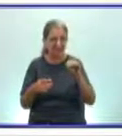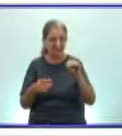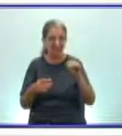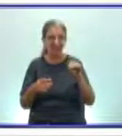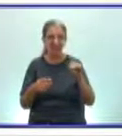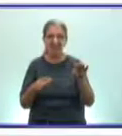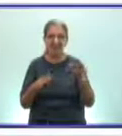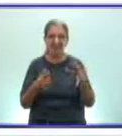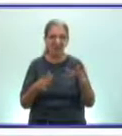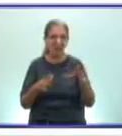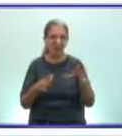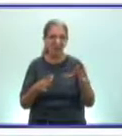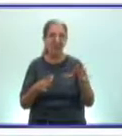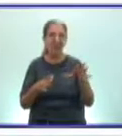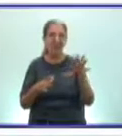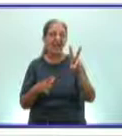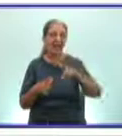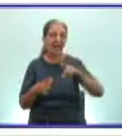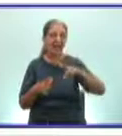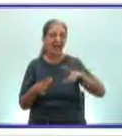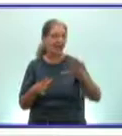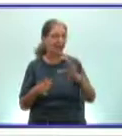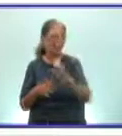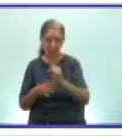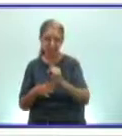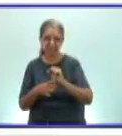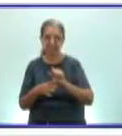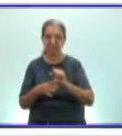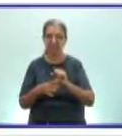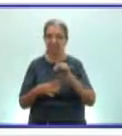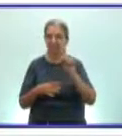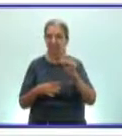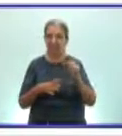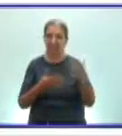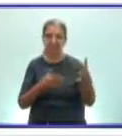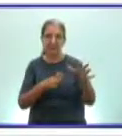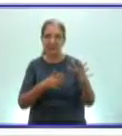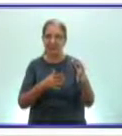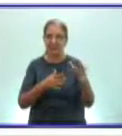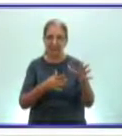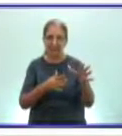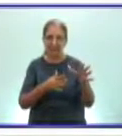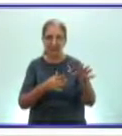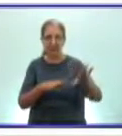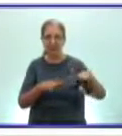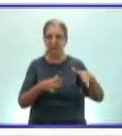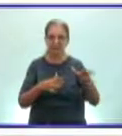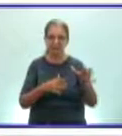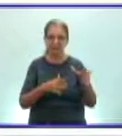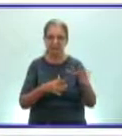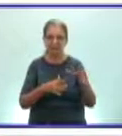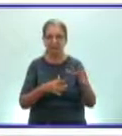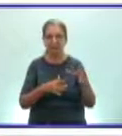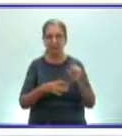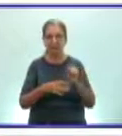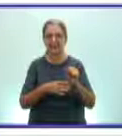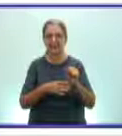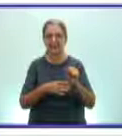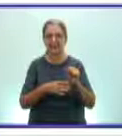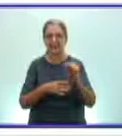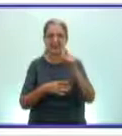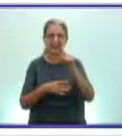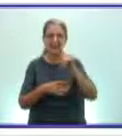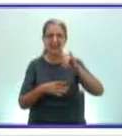valor entero. Por eso decimos que el promedio es aproximadamente 18. Cuando